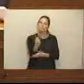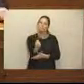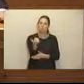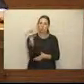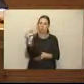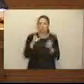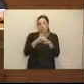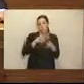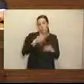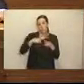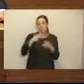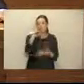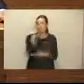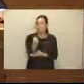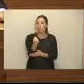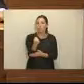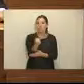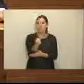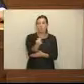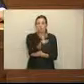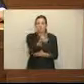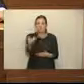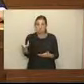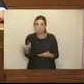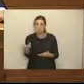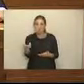partido. No se lo dieron otros, a los que usted felicitó ayer.